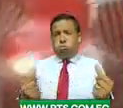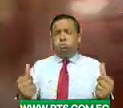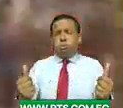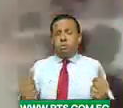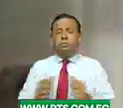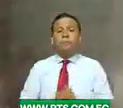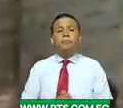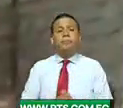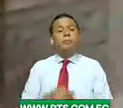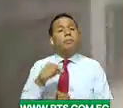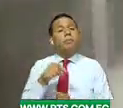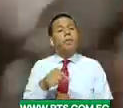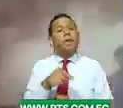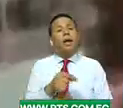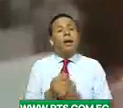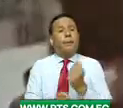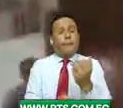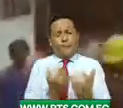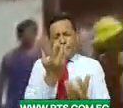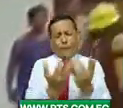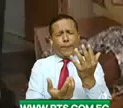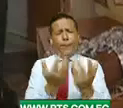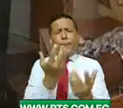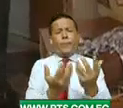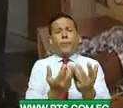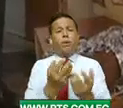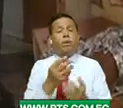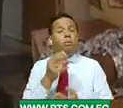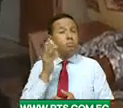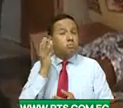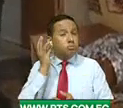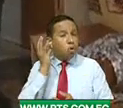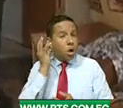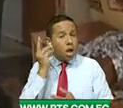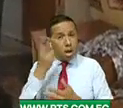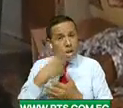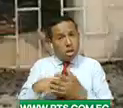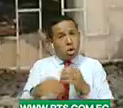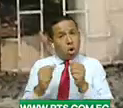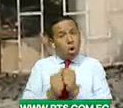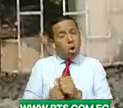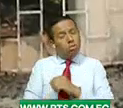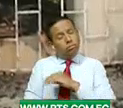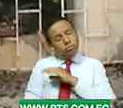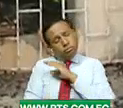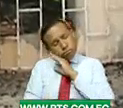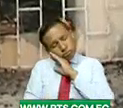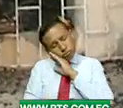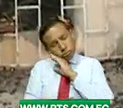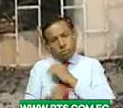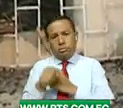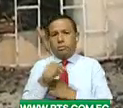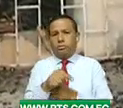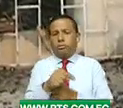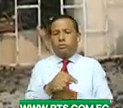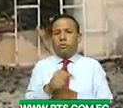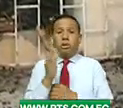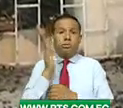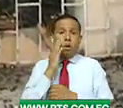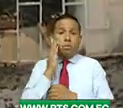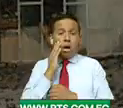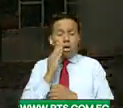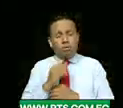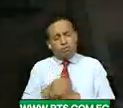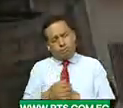Cuando el incendio ocurrió, una mujer y su hijo descansaban en el domicilio. madre de familia